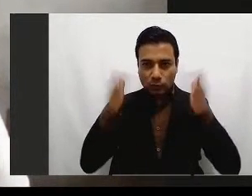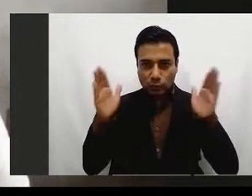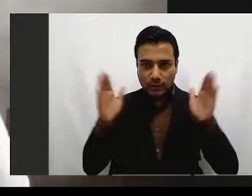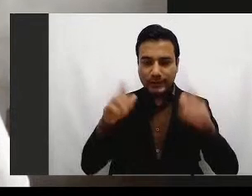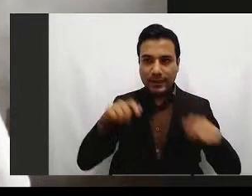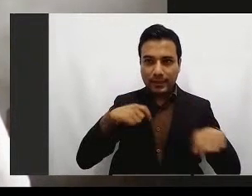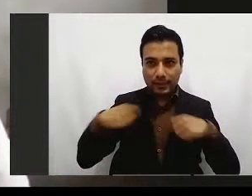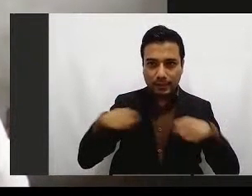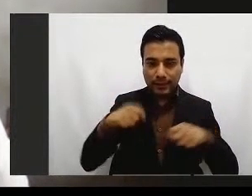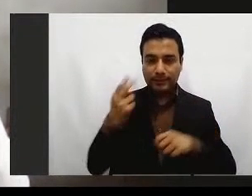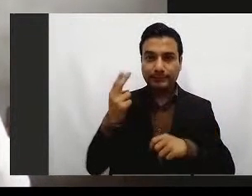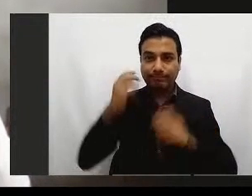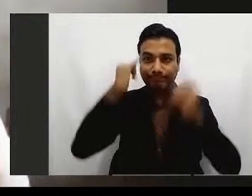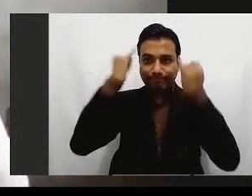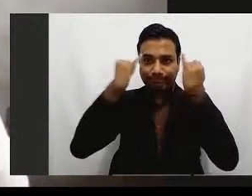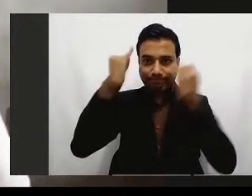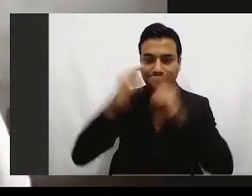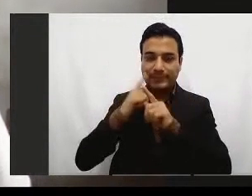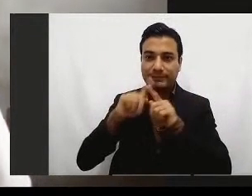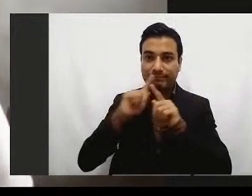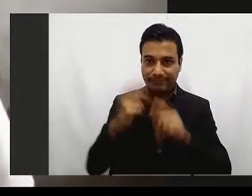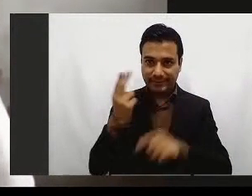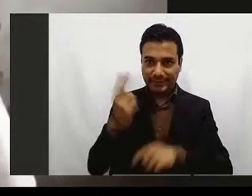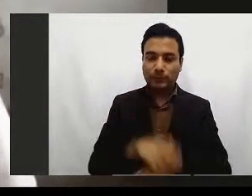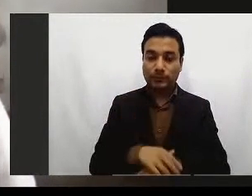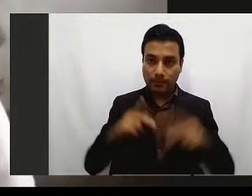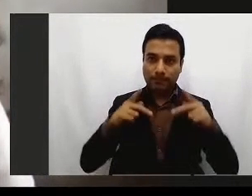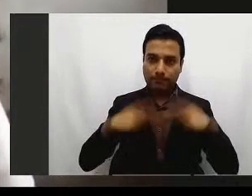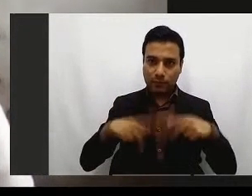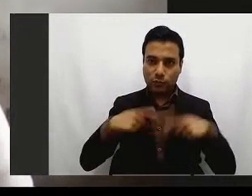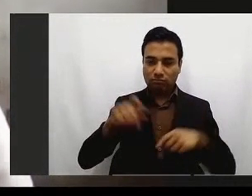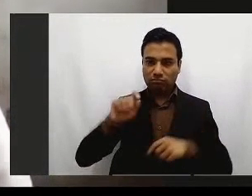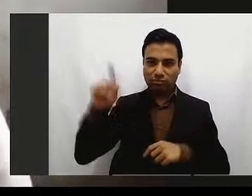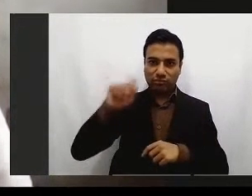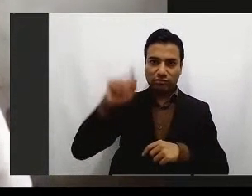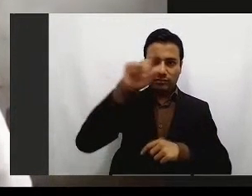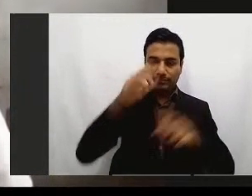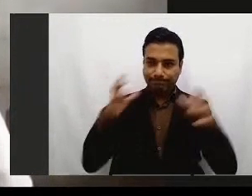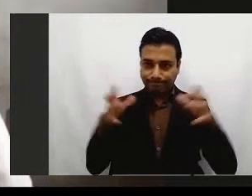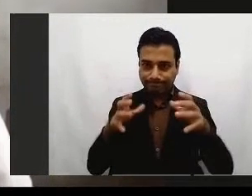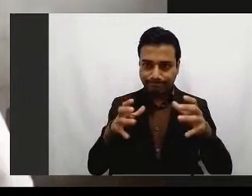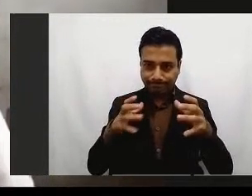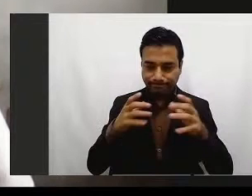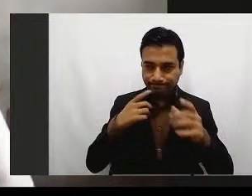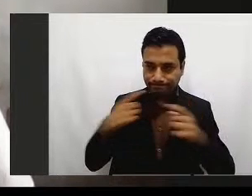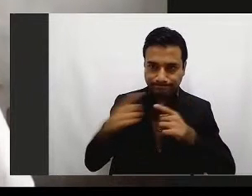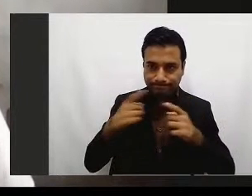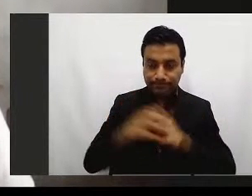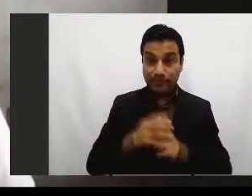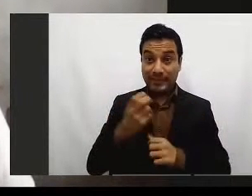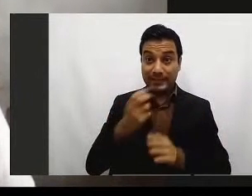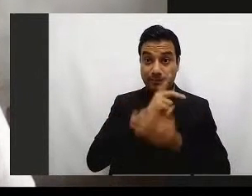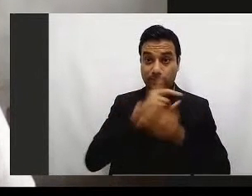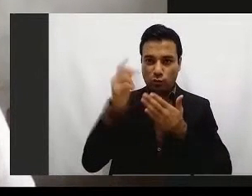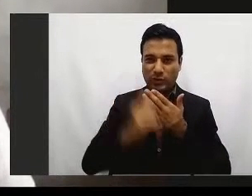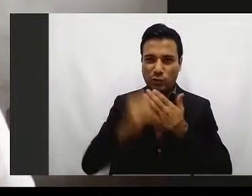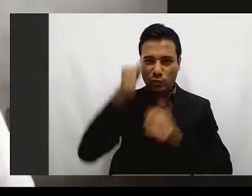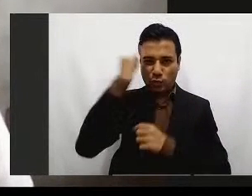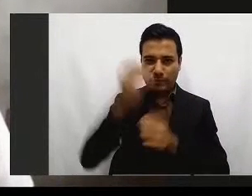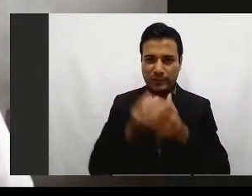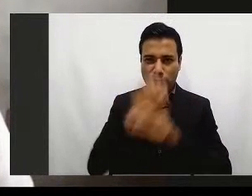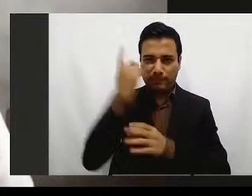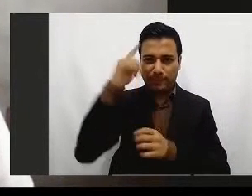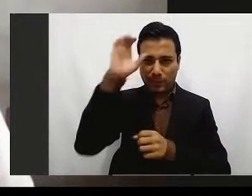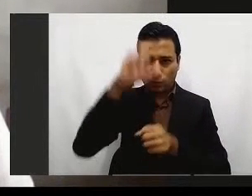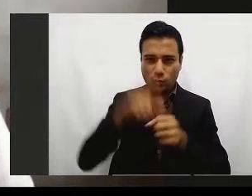mucha creatividad y de diferentes mentes, ¿no? En el caso de este proyecto, Innovación para la Cultura, innovar es reconocer la